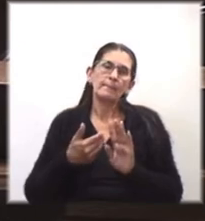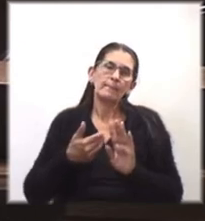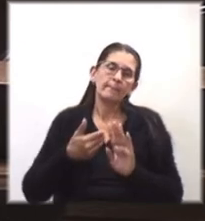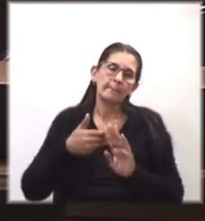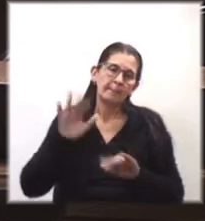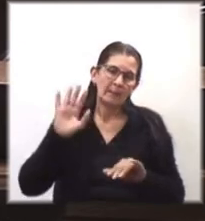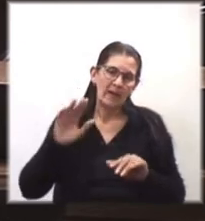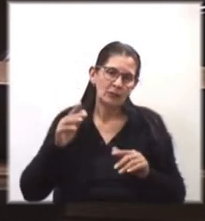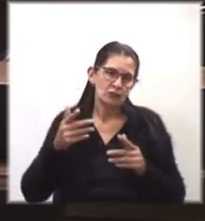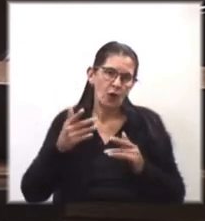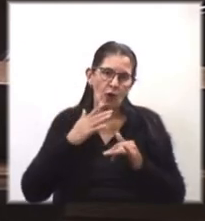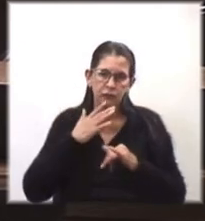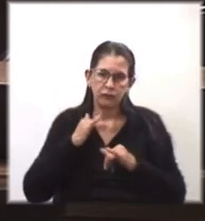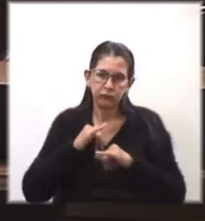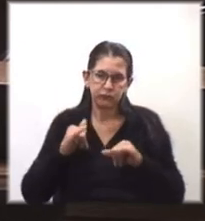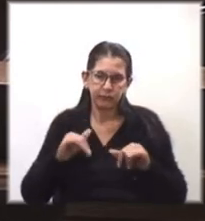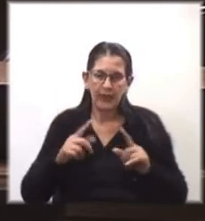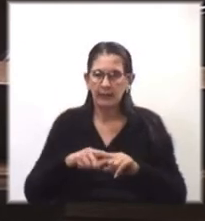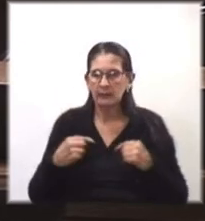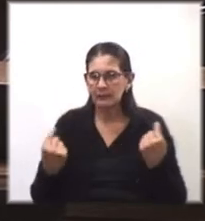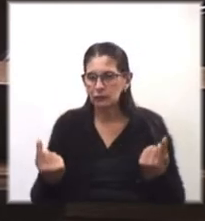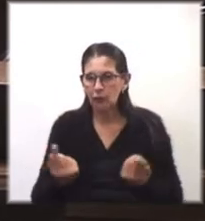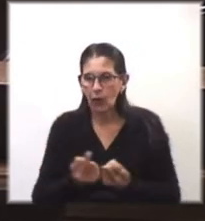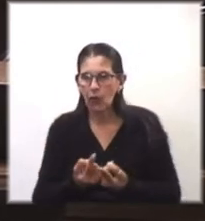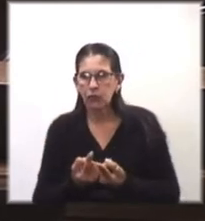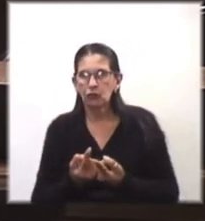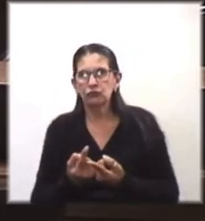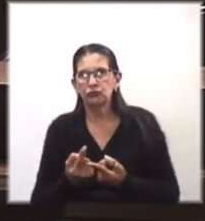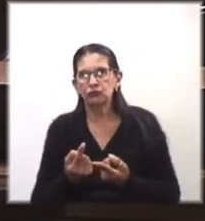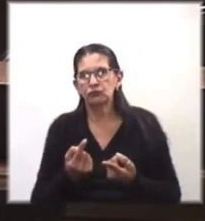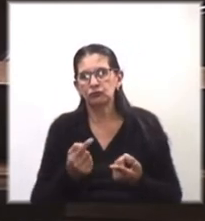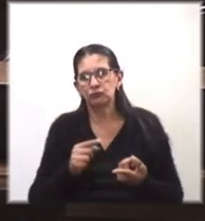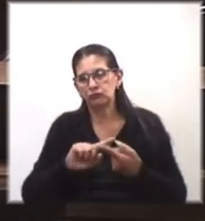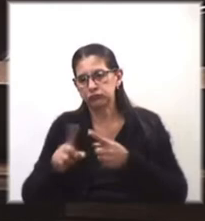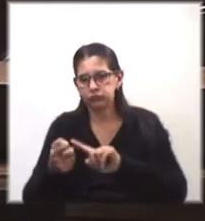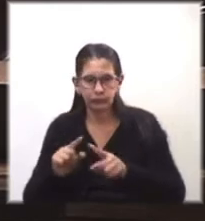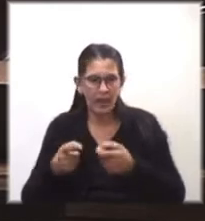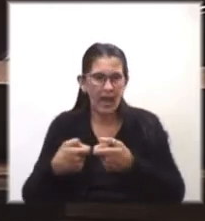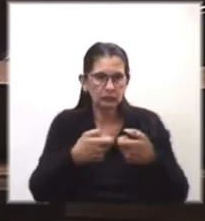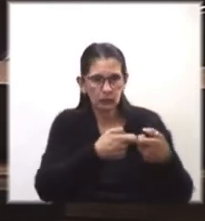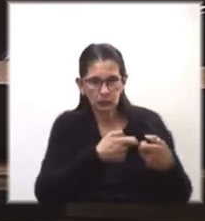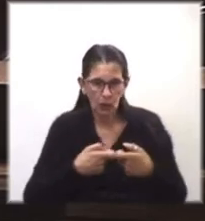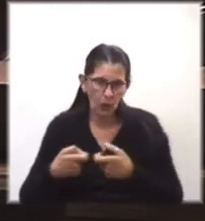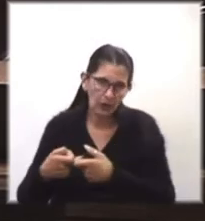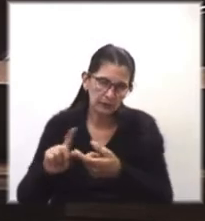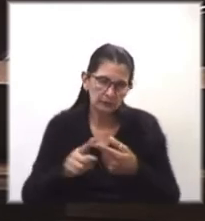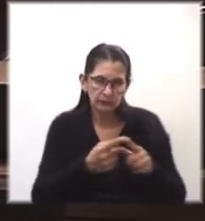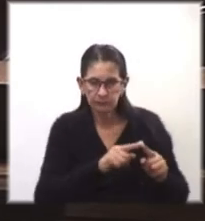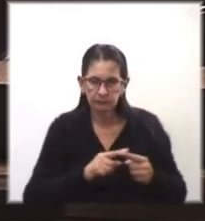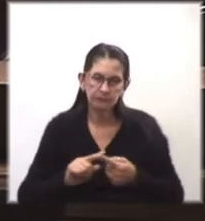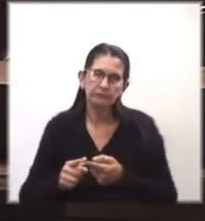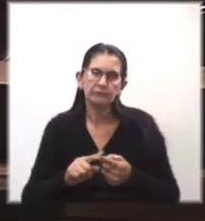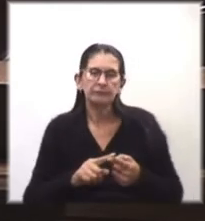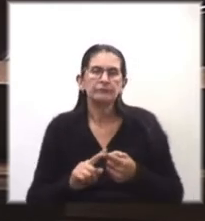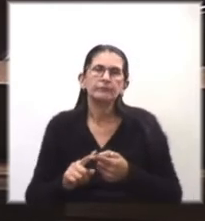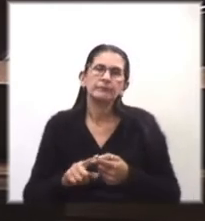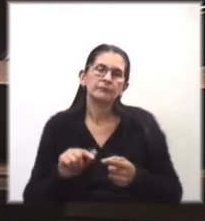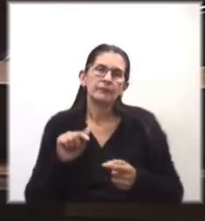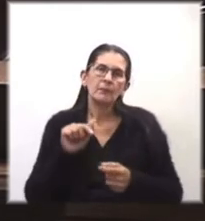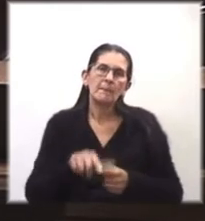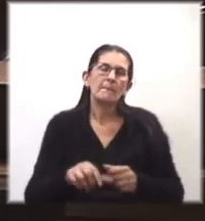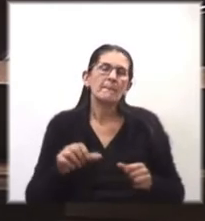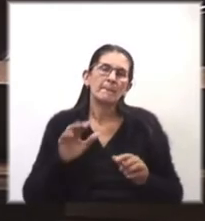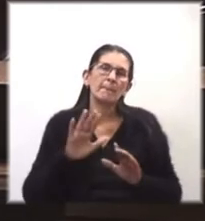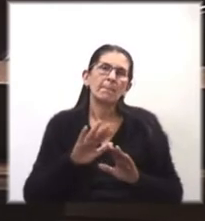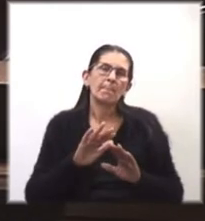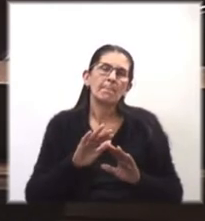mayores lazos entre todas esas asociaciones civiles que hacían formalmente a